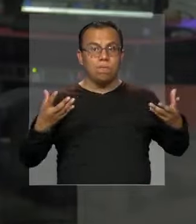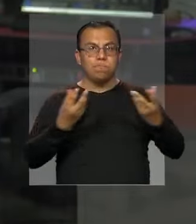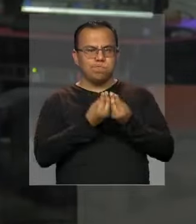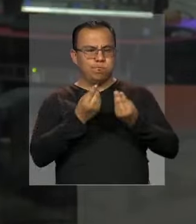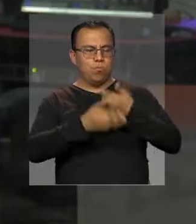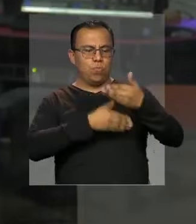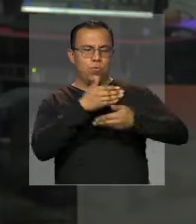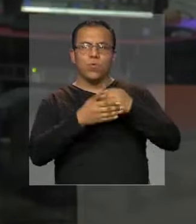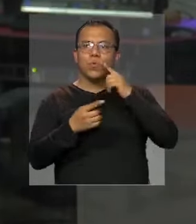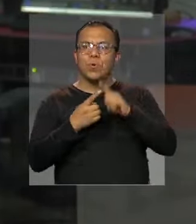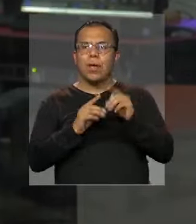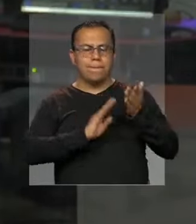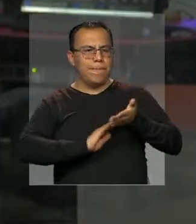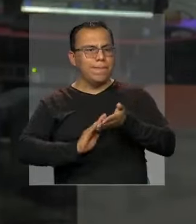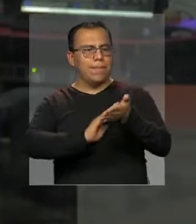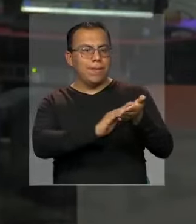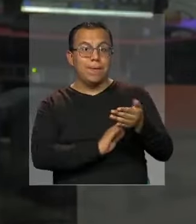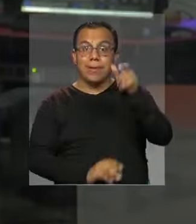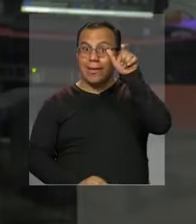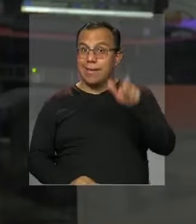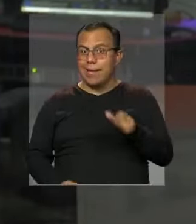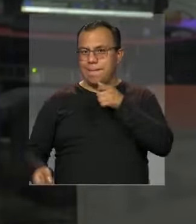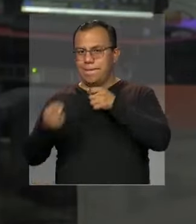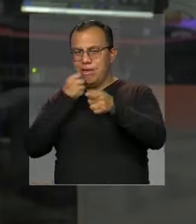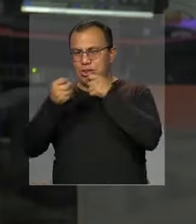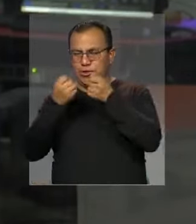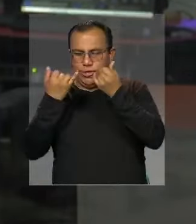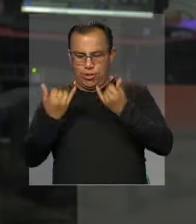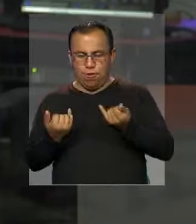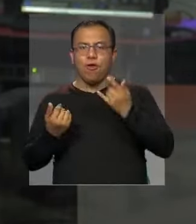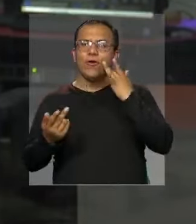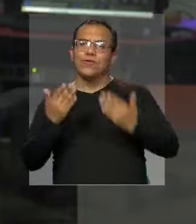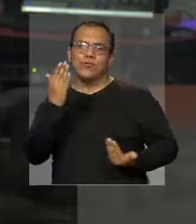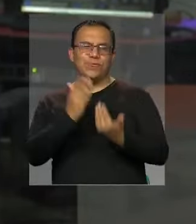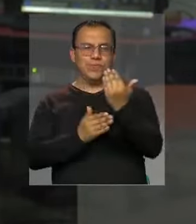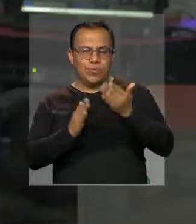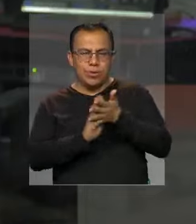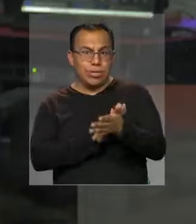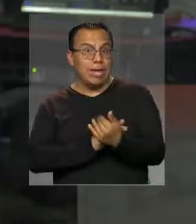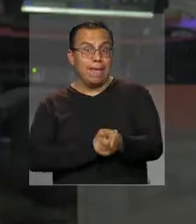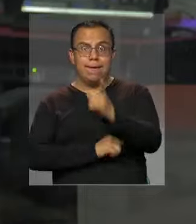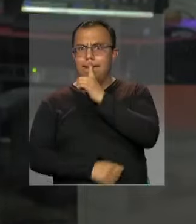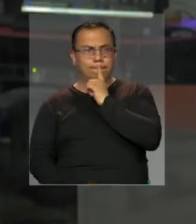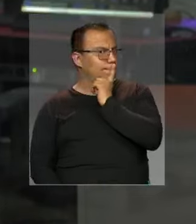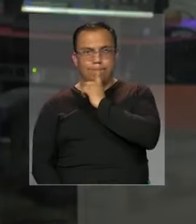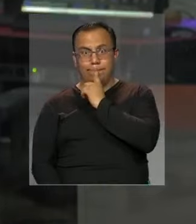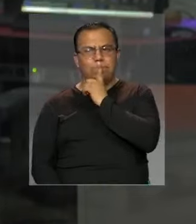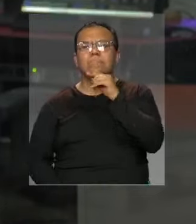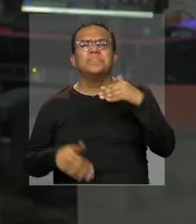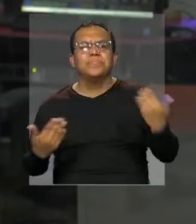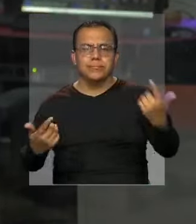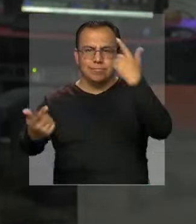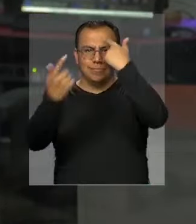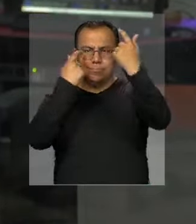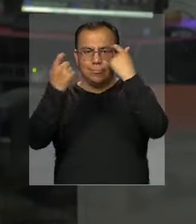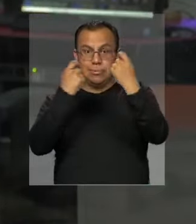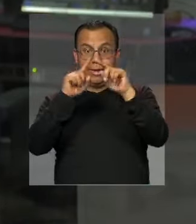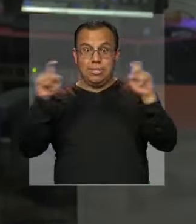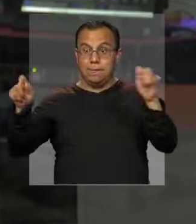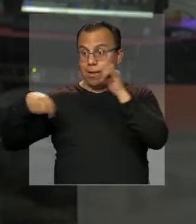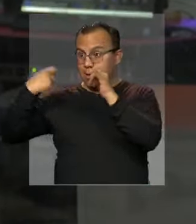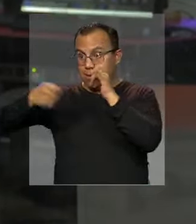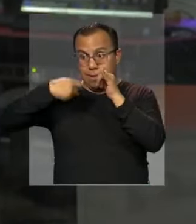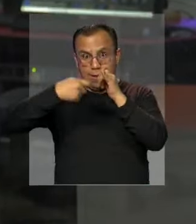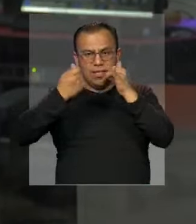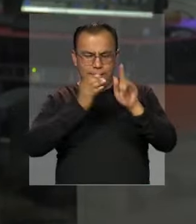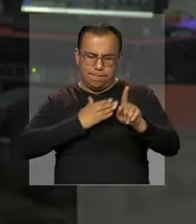colombiano para reparar a la periodista Ginette Bedoya, hoy será el lanzamiento de No es hora de callar, una estrategia transmedia que tiene como